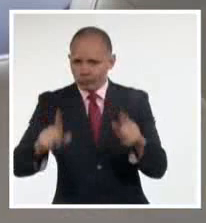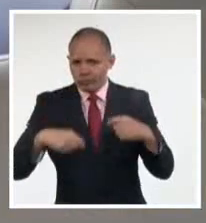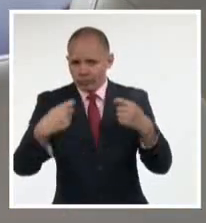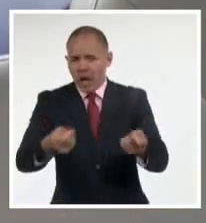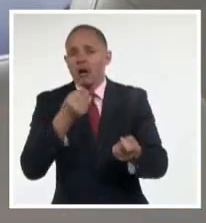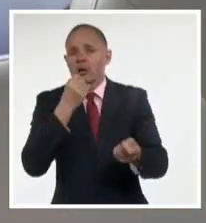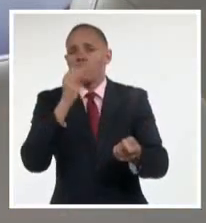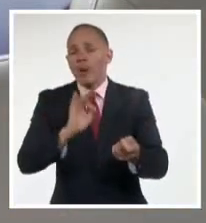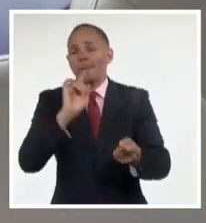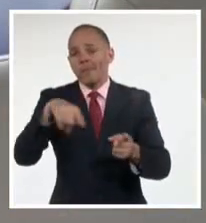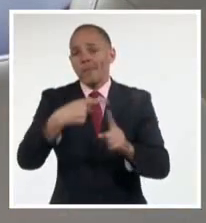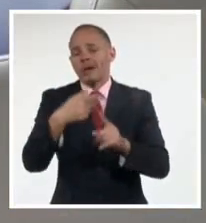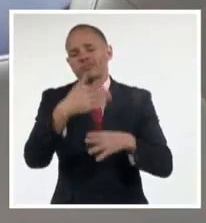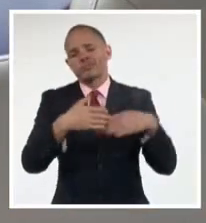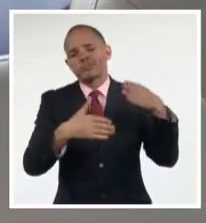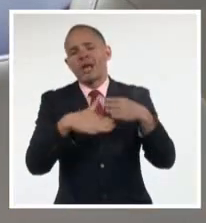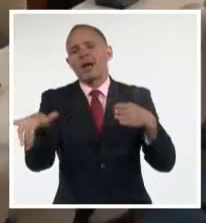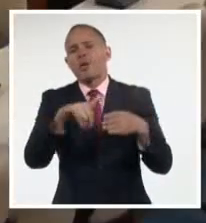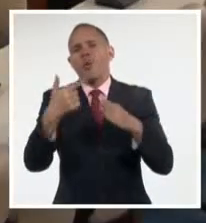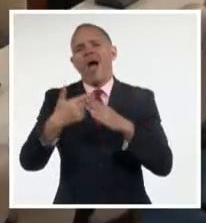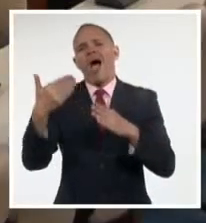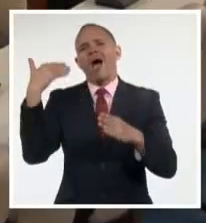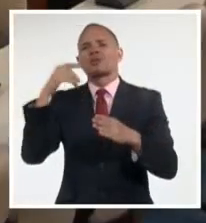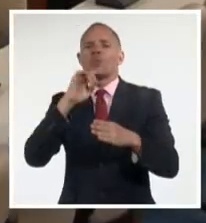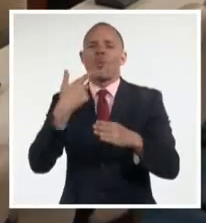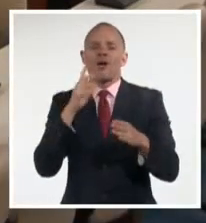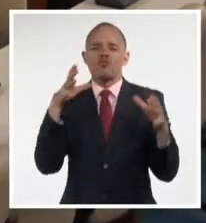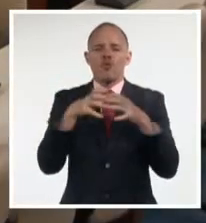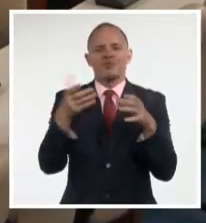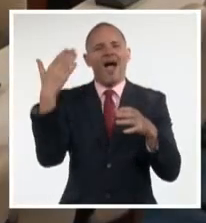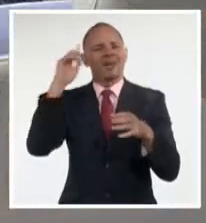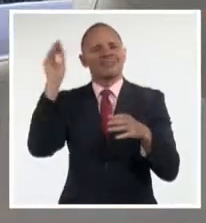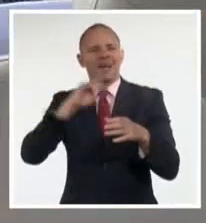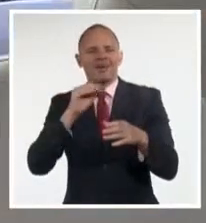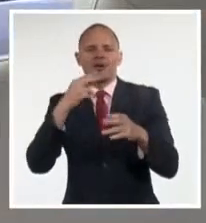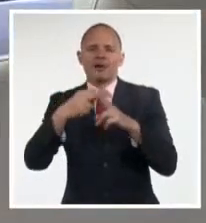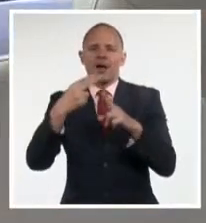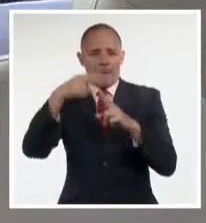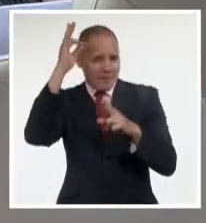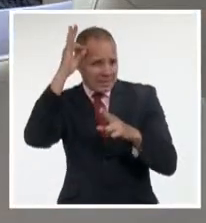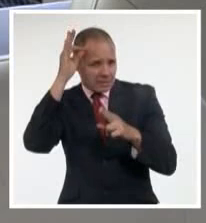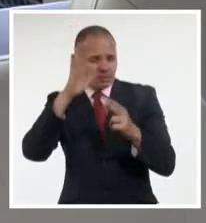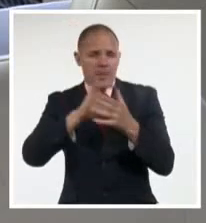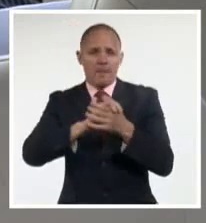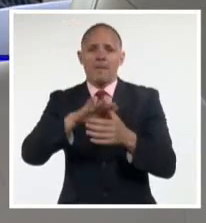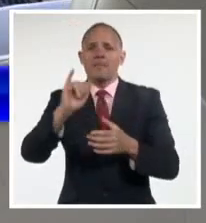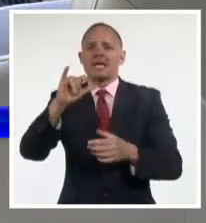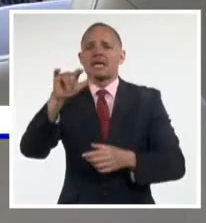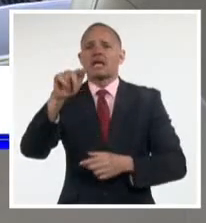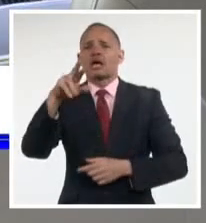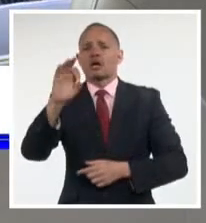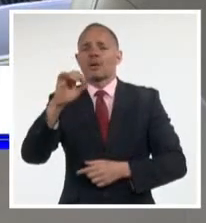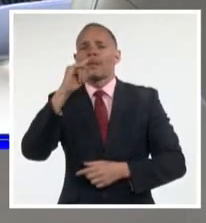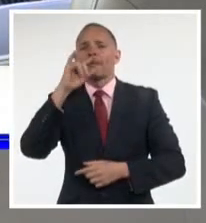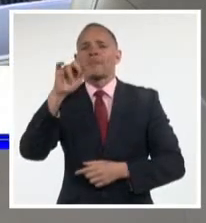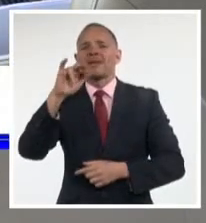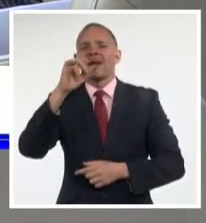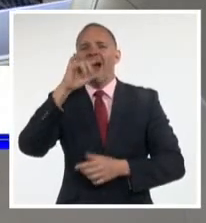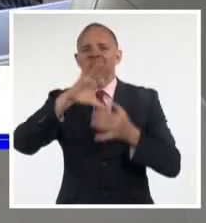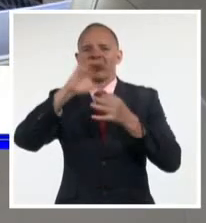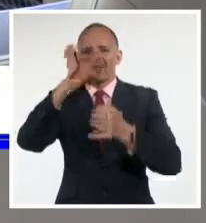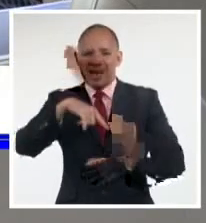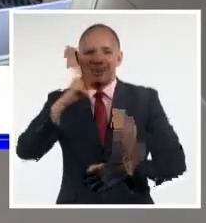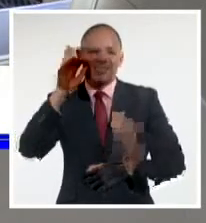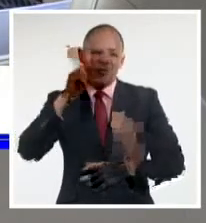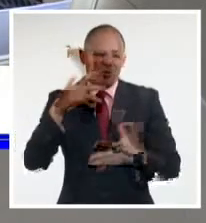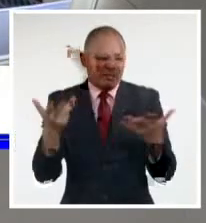a construir a través del sistema de microbrigadas. Por la construcción por microbrigadas que hoy existe a la mar, que es cierto que